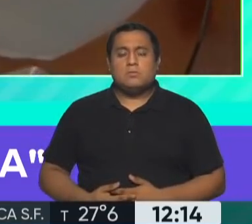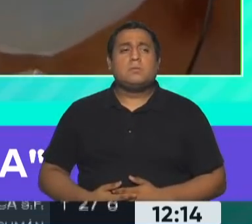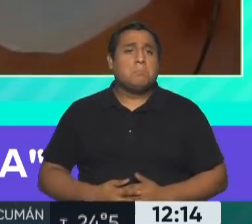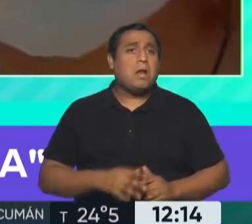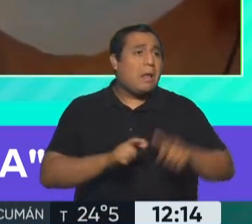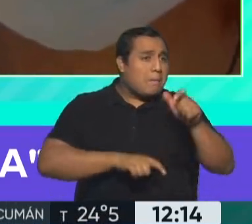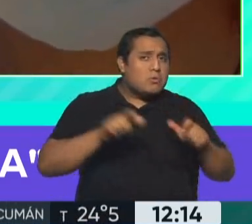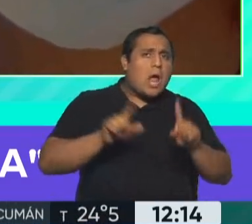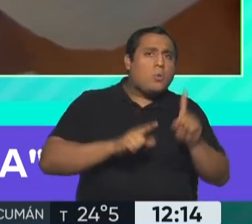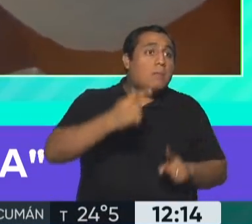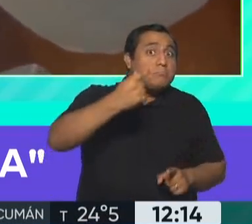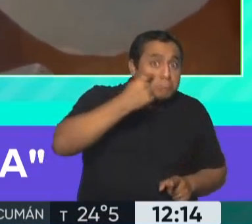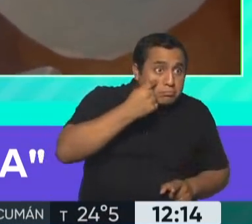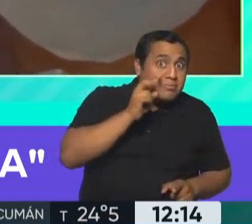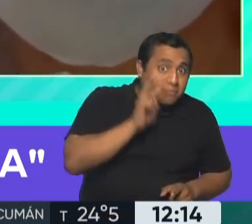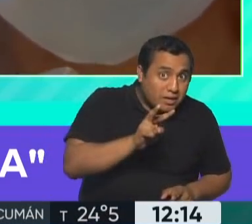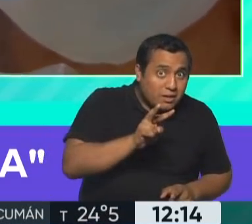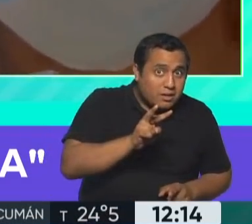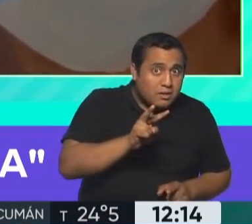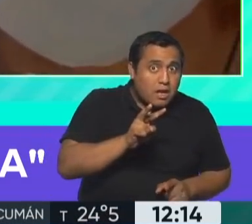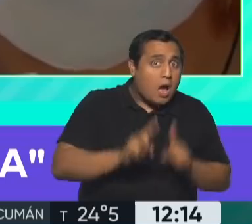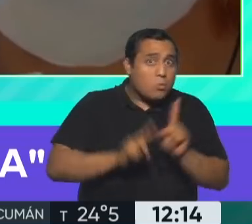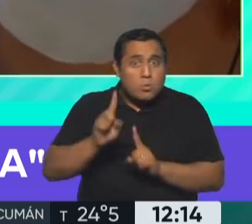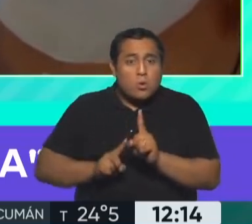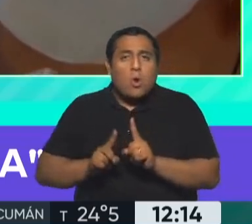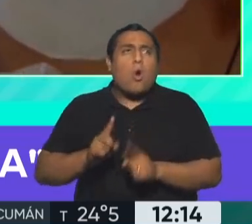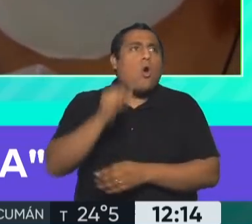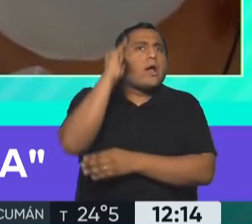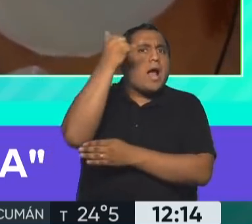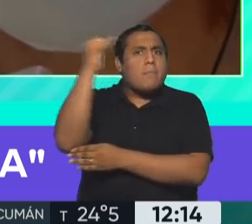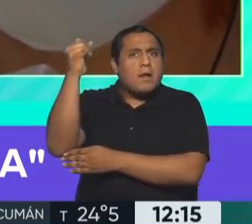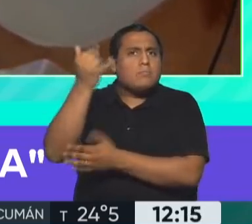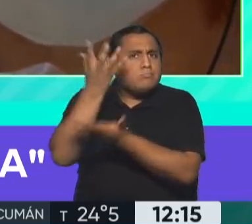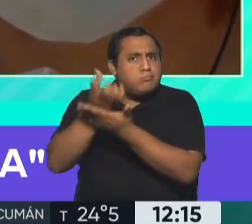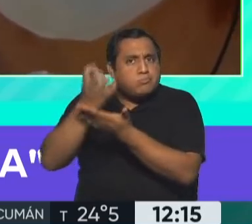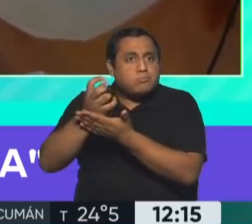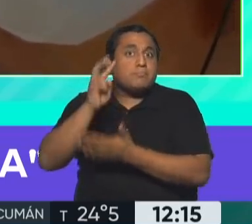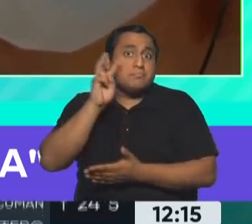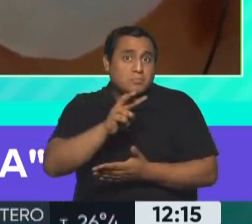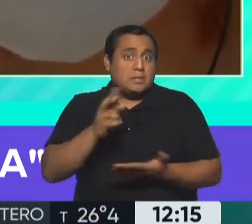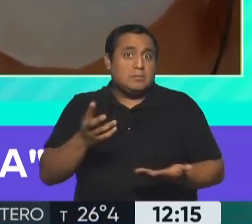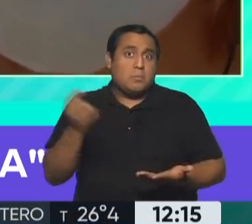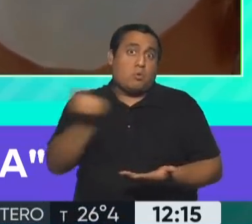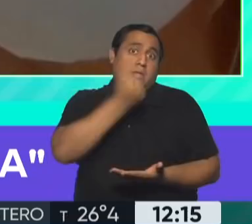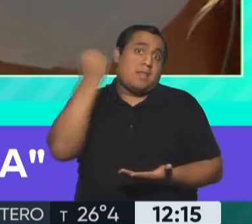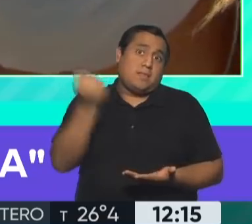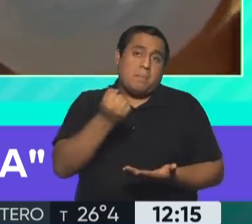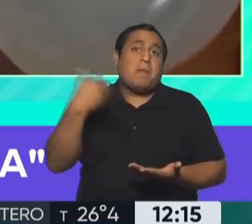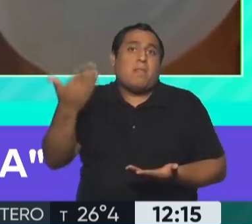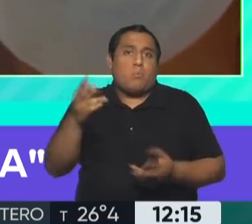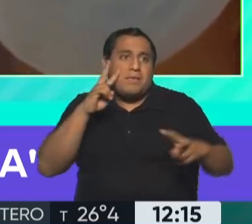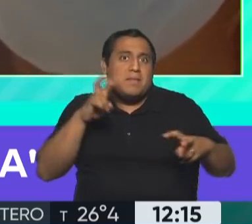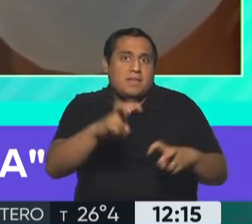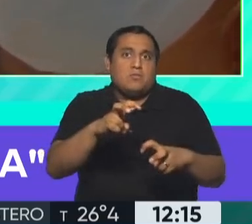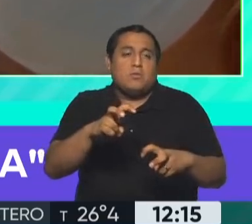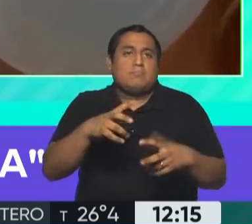de lo sucedido? Por el otro, ¿cámaras de seguridad en la zona que hayan registrado lo que sucedió? Porque eso es muy importante, obviamente, para la causa, para la investigación y para